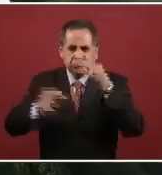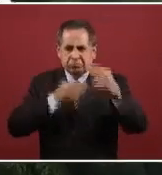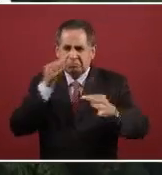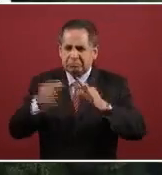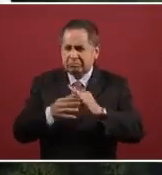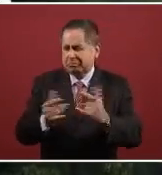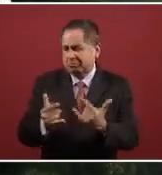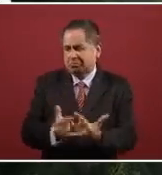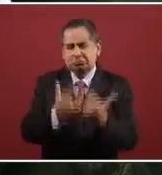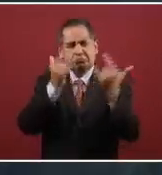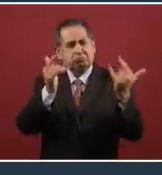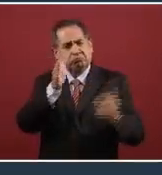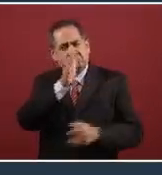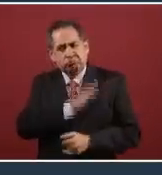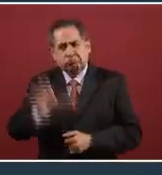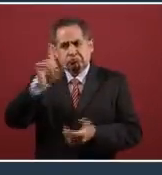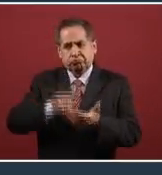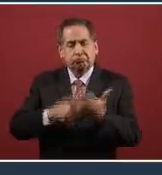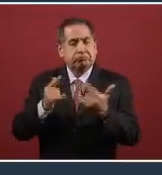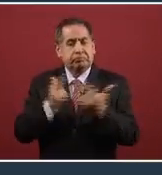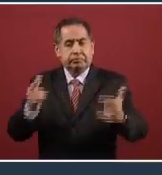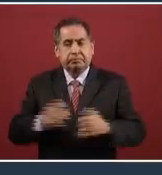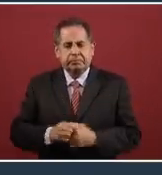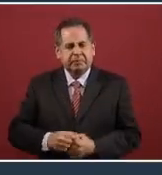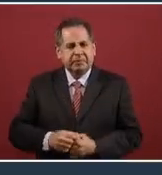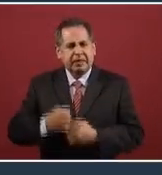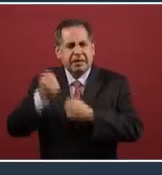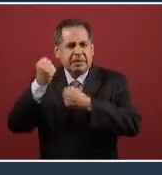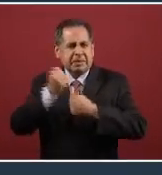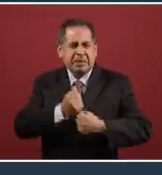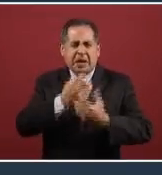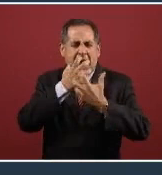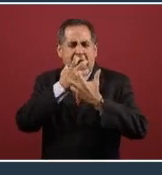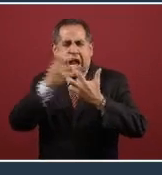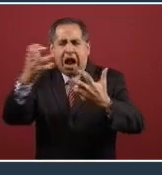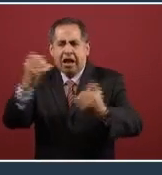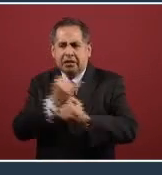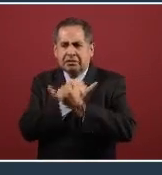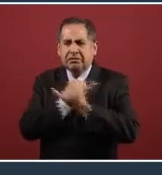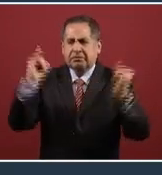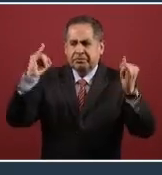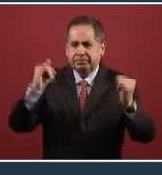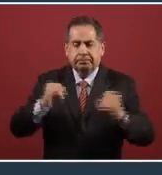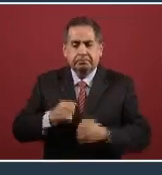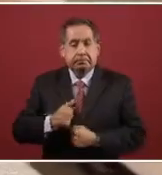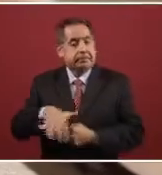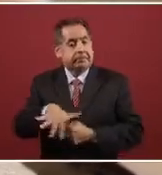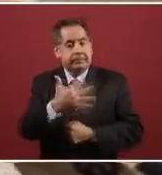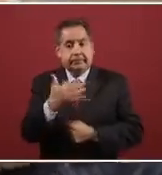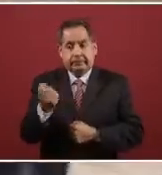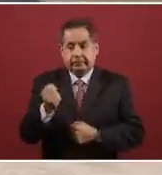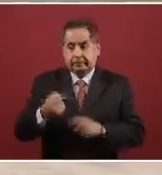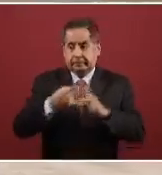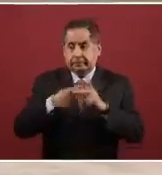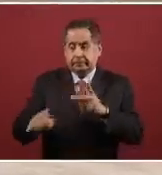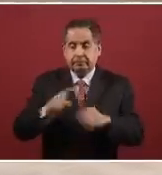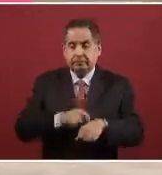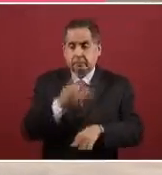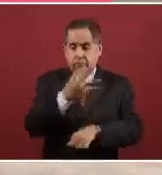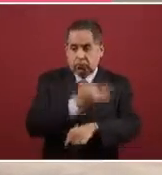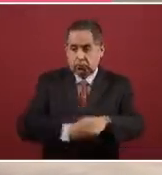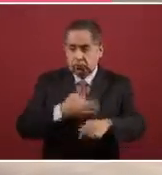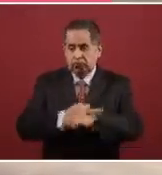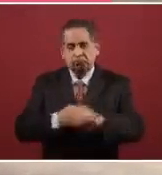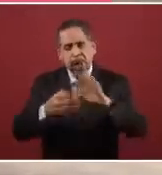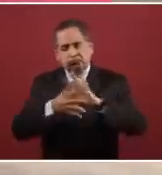episodio fundamental de nuestra historia, el Grito de la Independencia. Este 15 de septiembre, a partir de las 16 horas, sigue